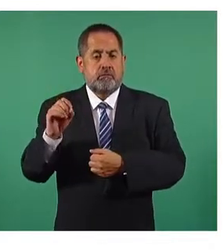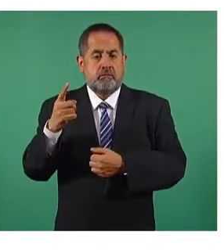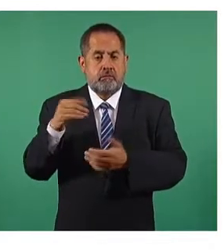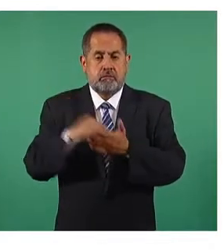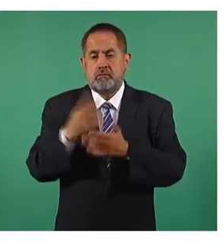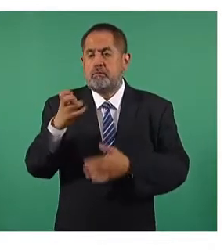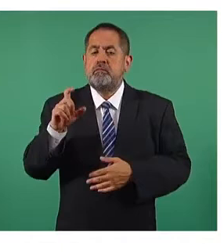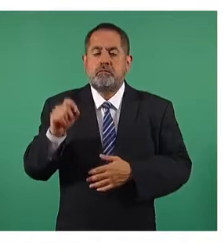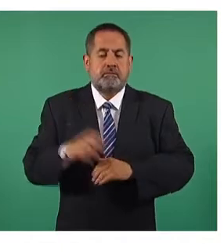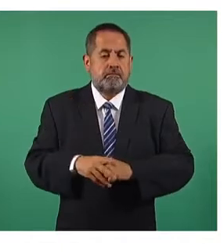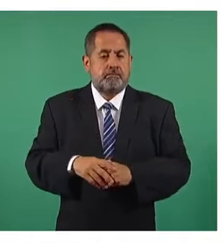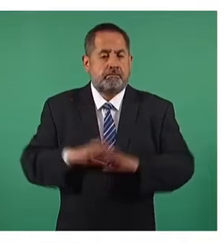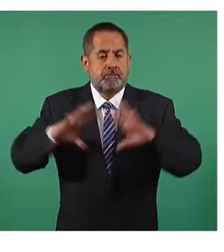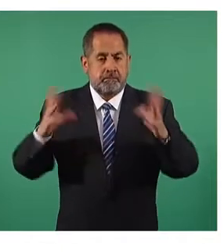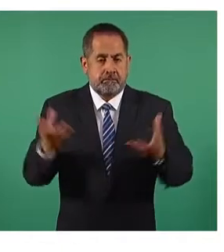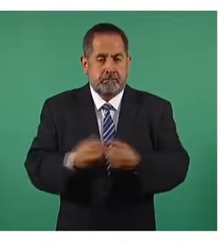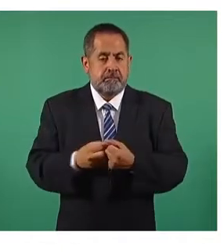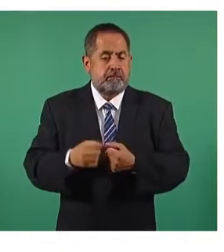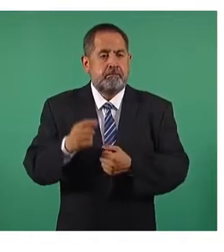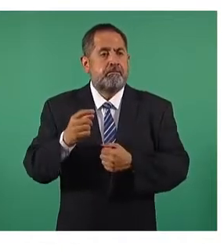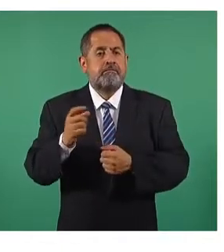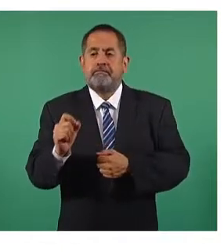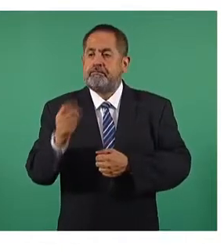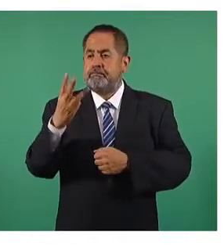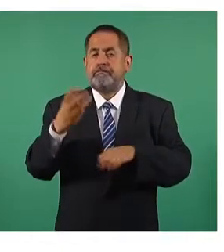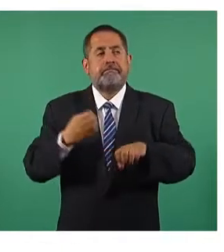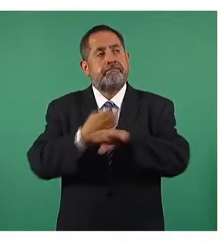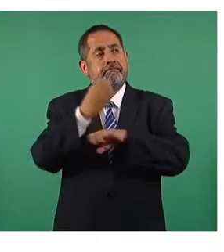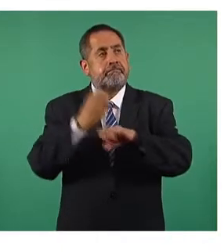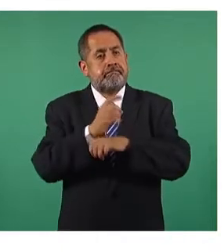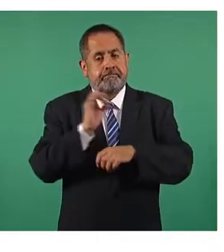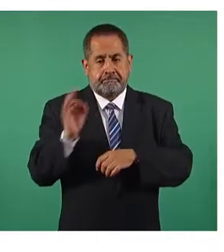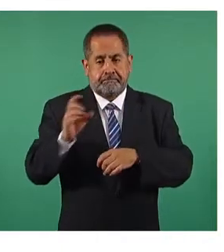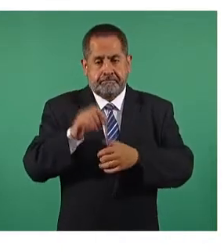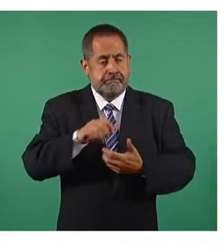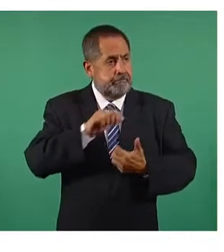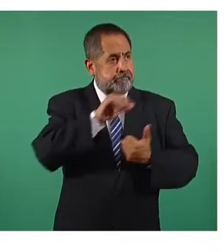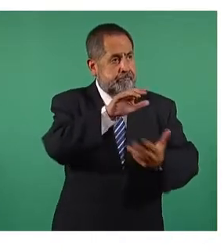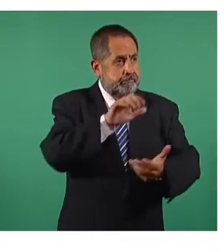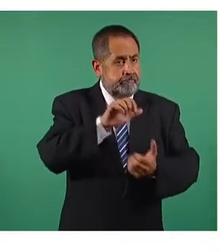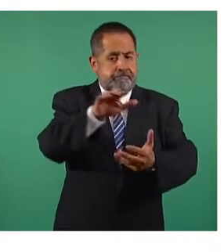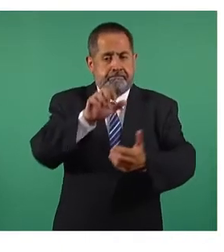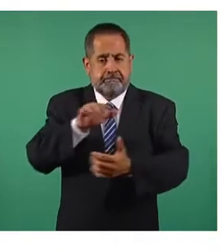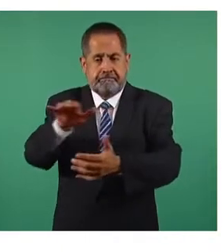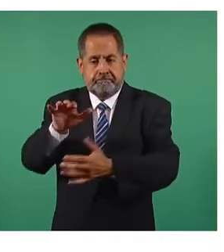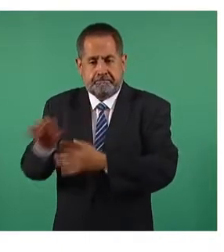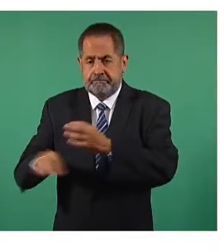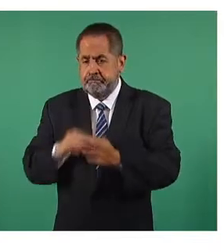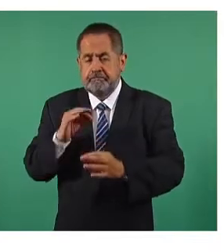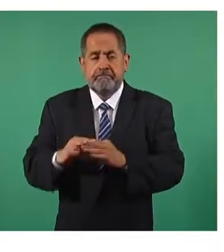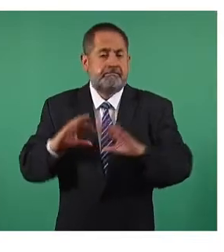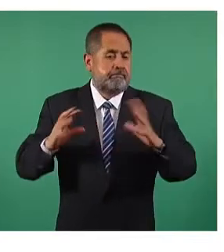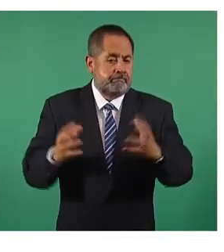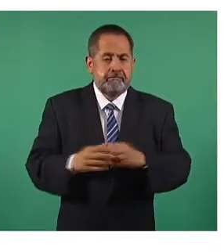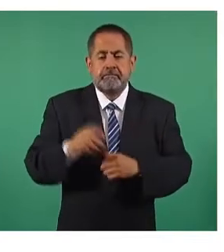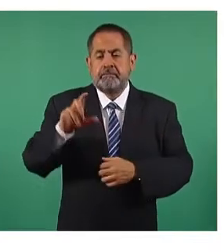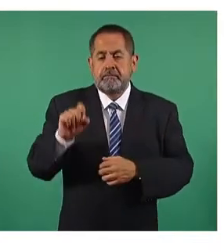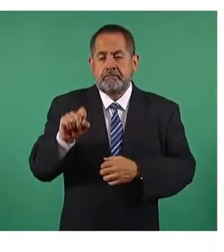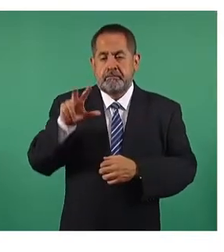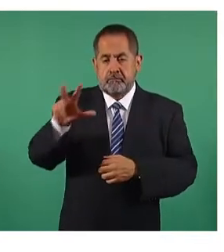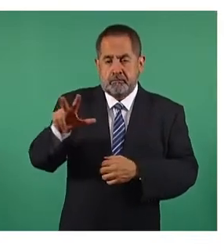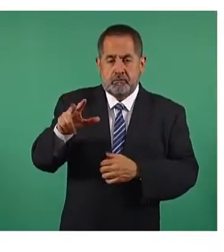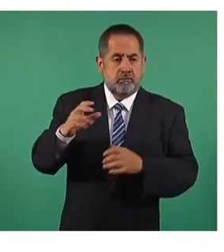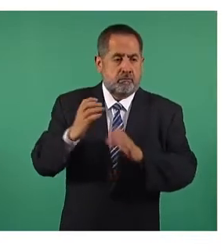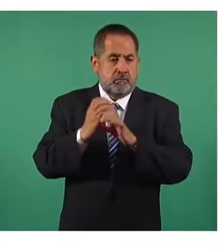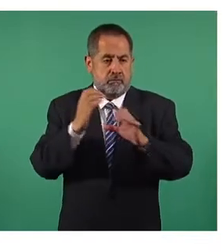901.420. Se atendieron 23 entidades federativas en esta distribución, se organizaron 28 escoltas